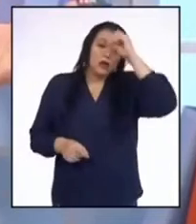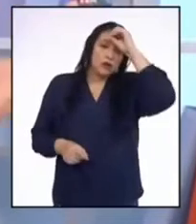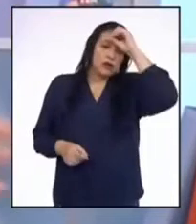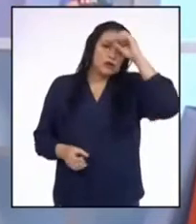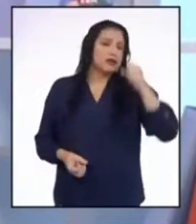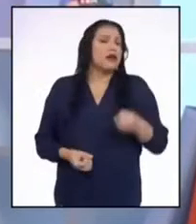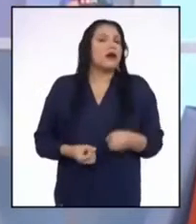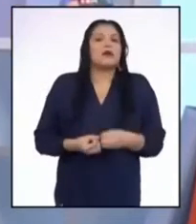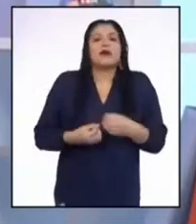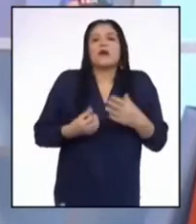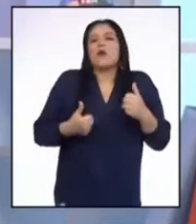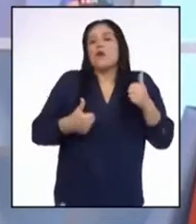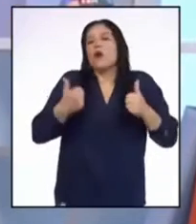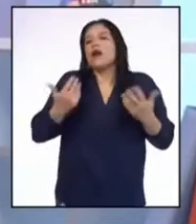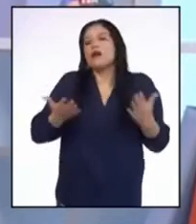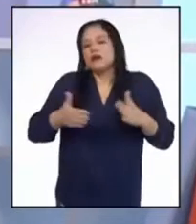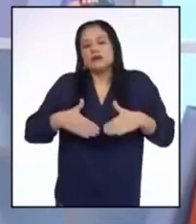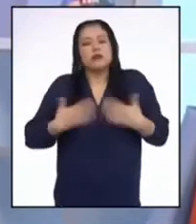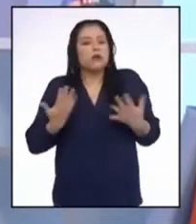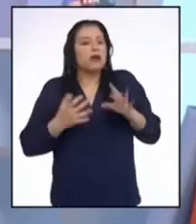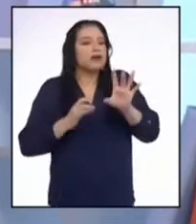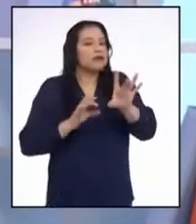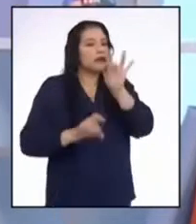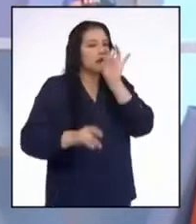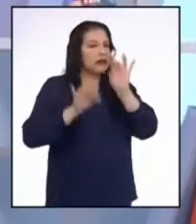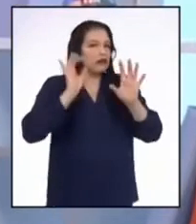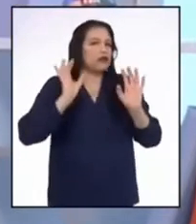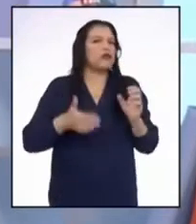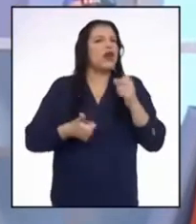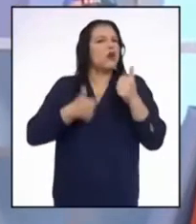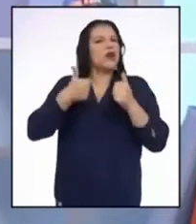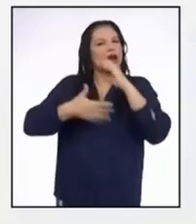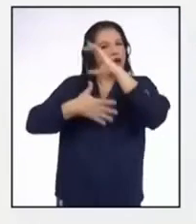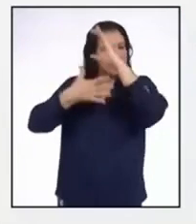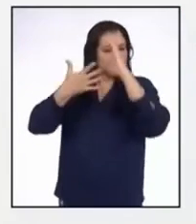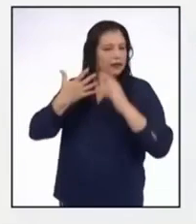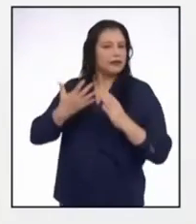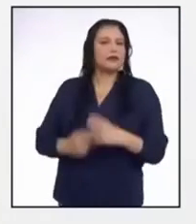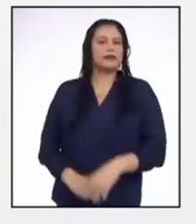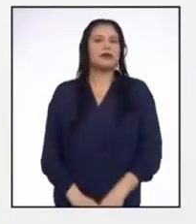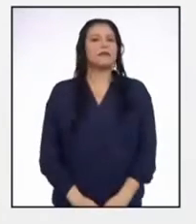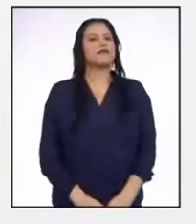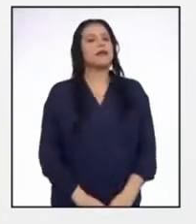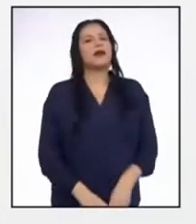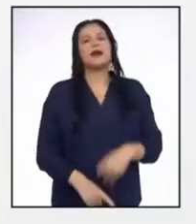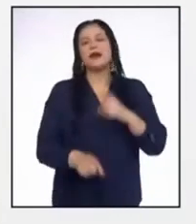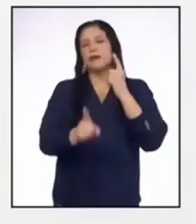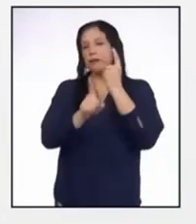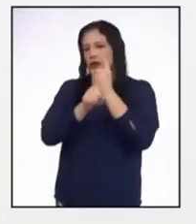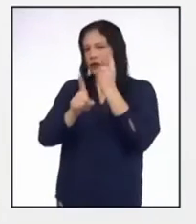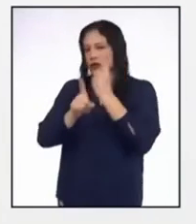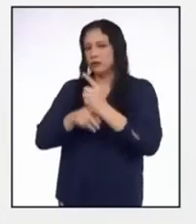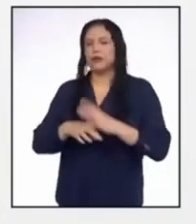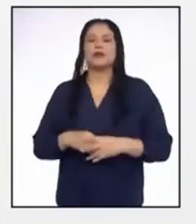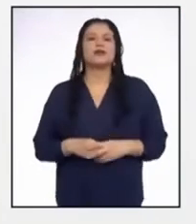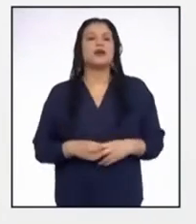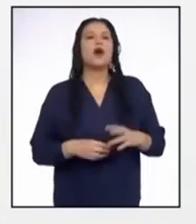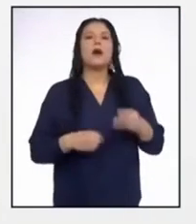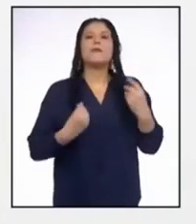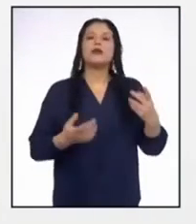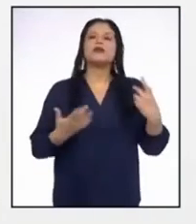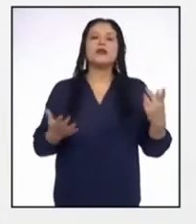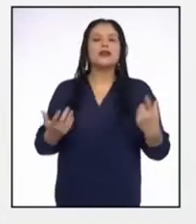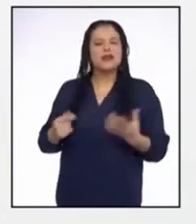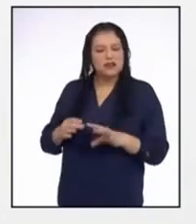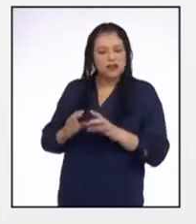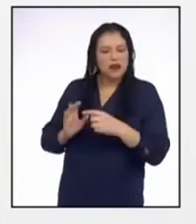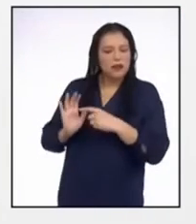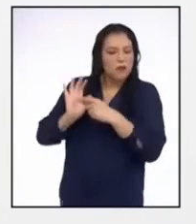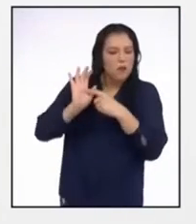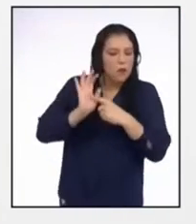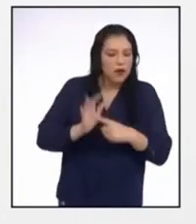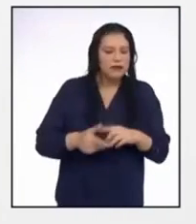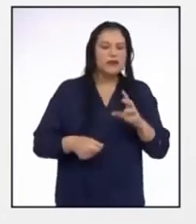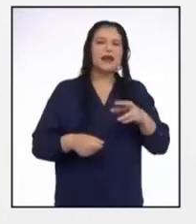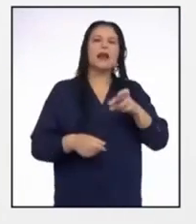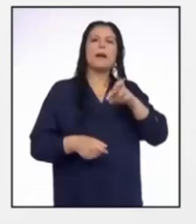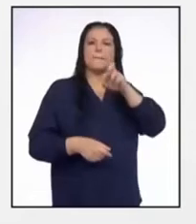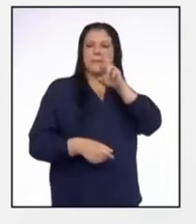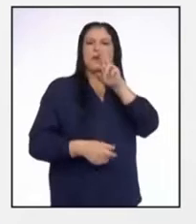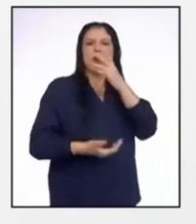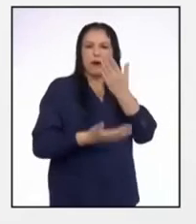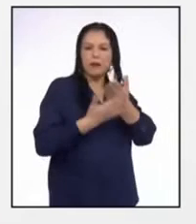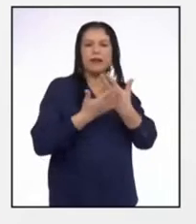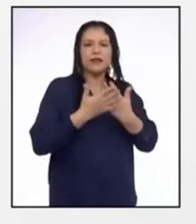probabilidad con la que se puede seleccionar a cada individuo. Por supuesto, por eso el muestreo probabilístico es el más